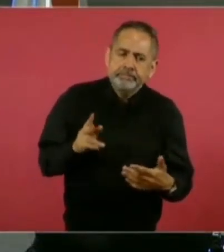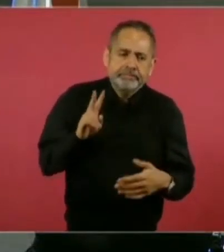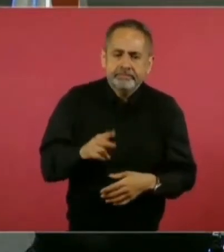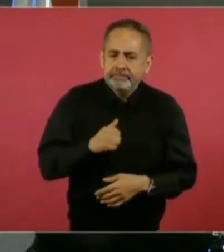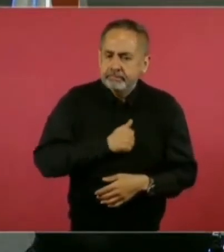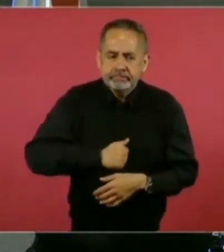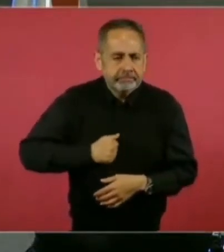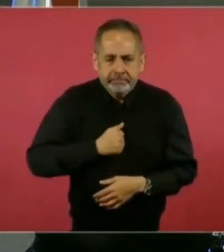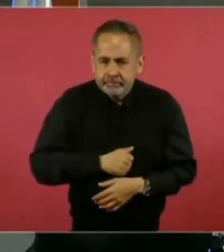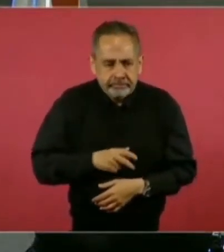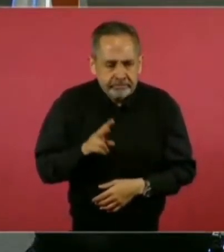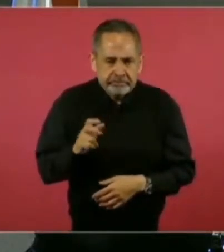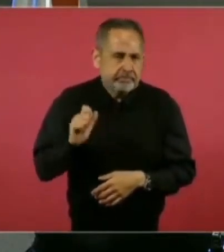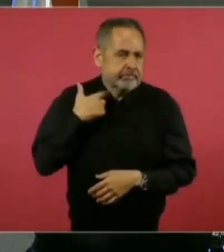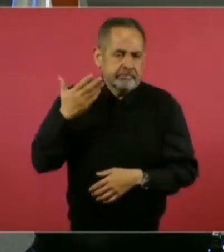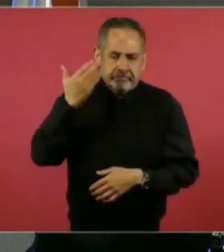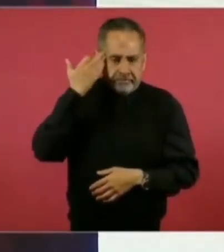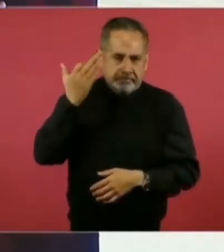gobiernos extranjeros,